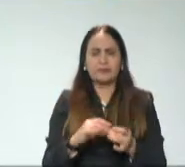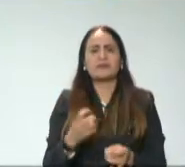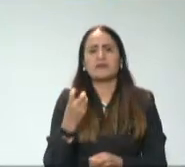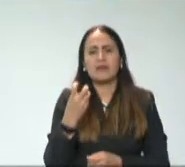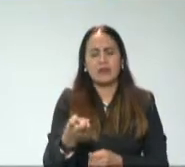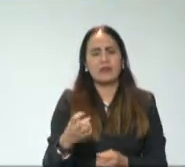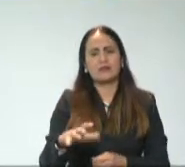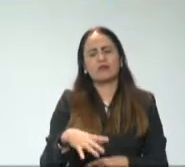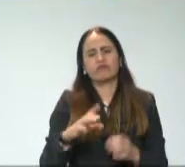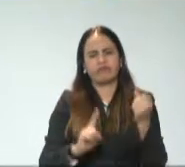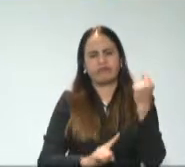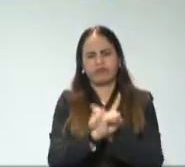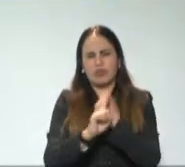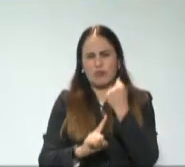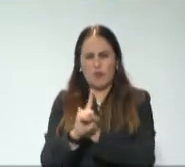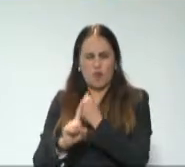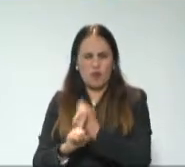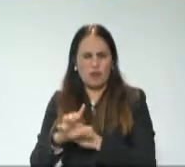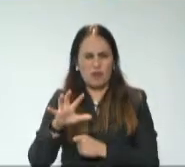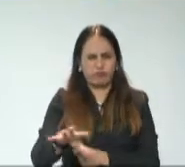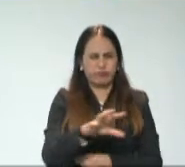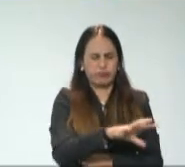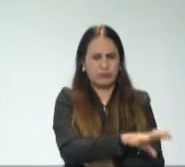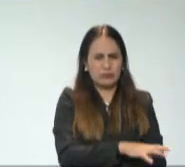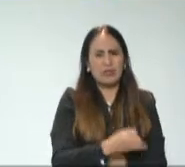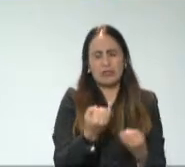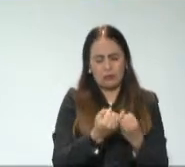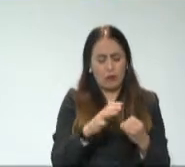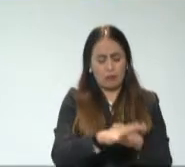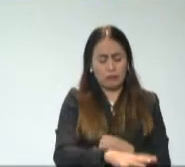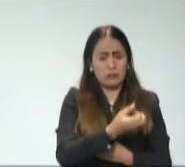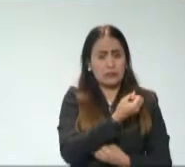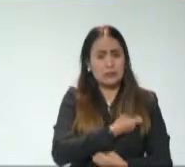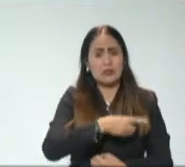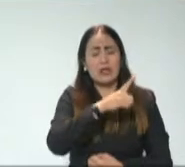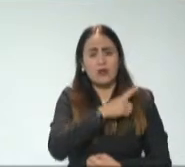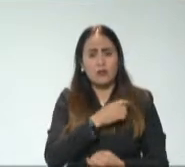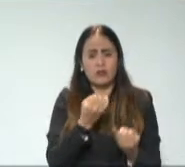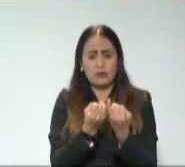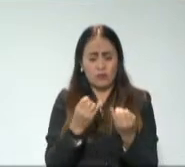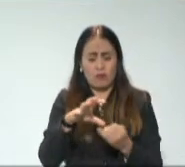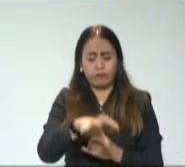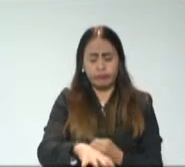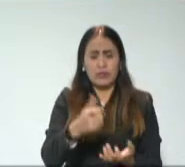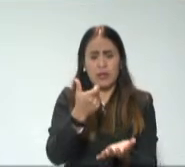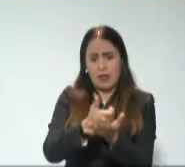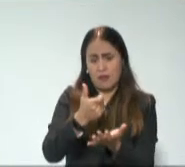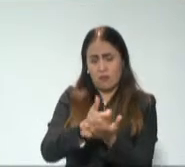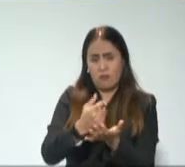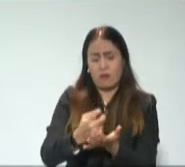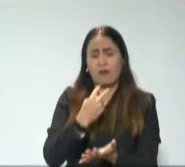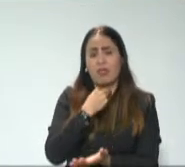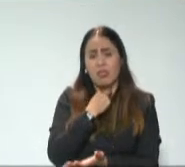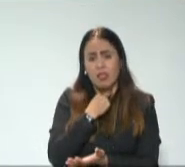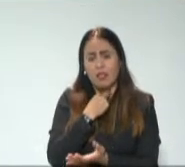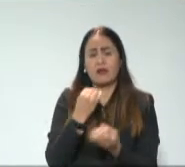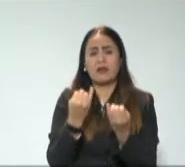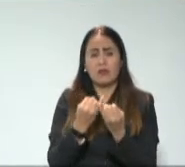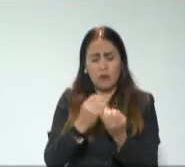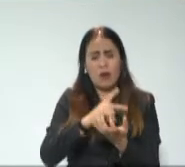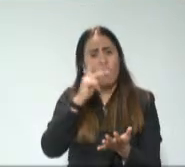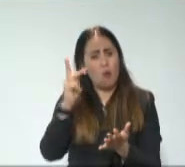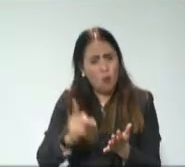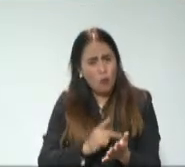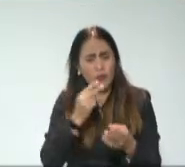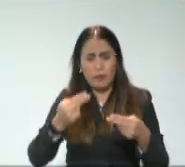áreas de crisis no tanto Además del área de salud también el área económica y de pues la reactivación